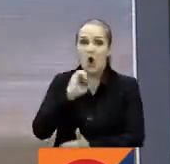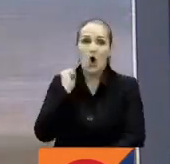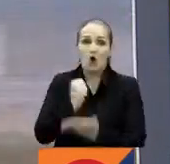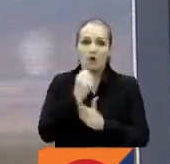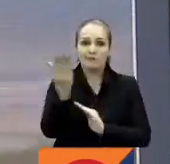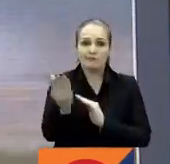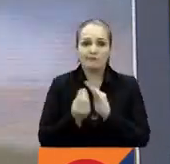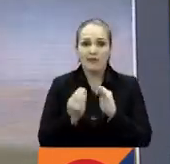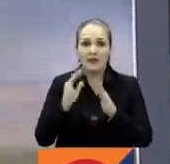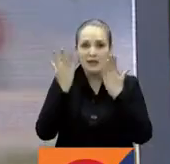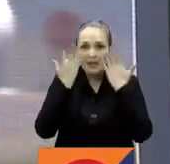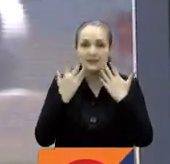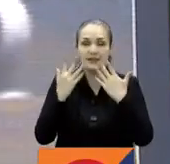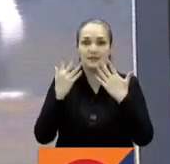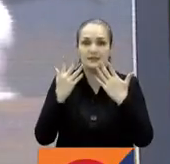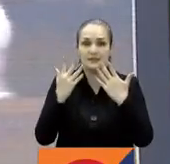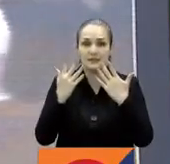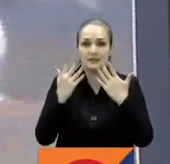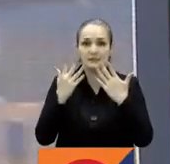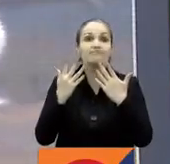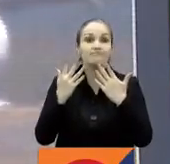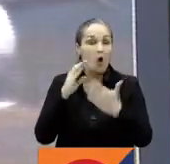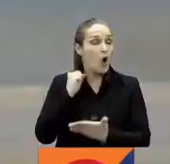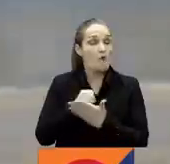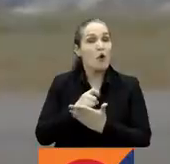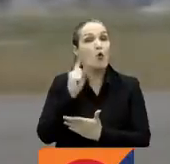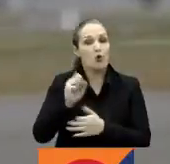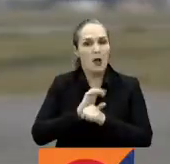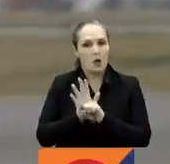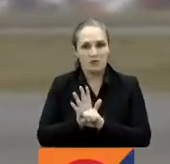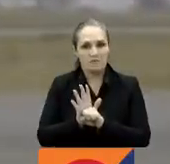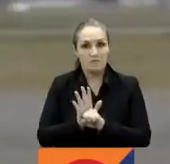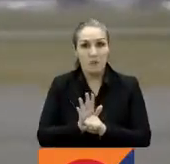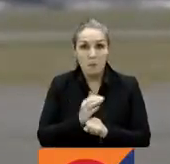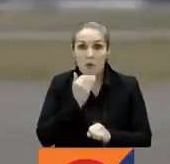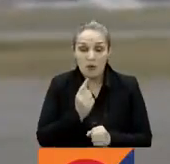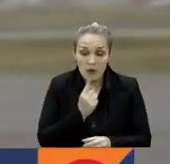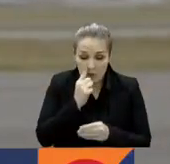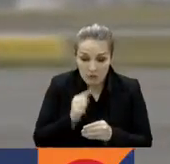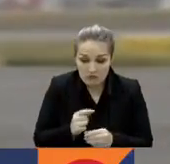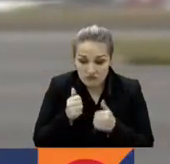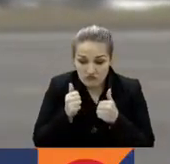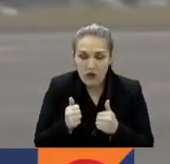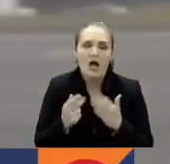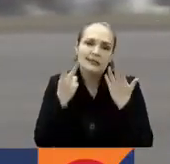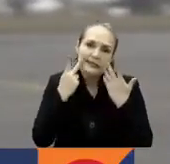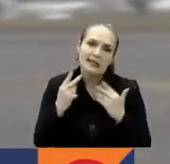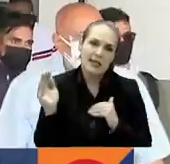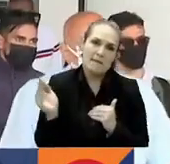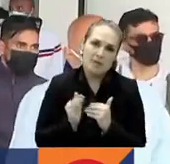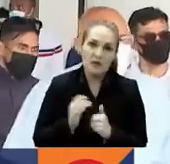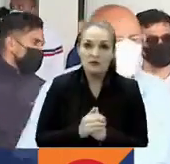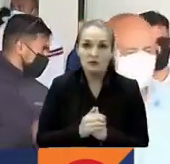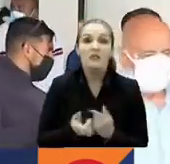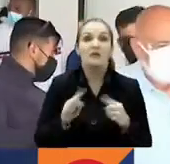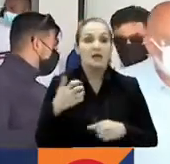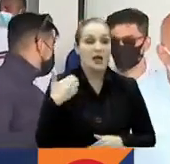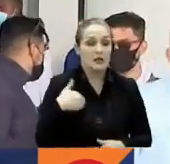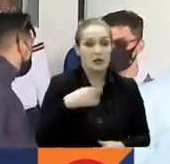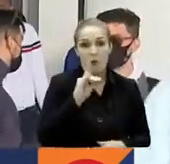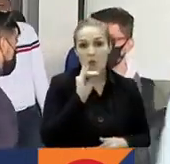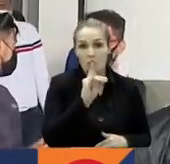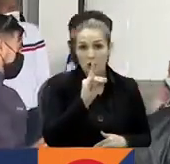se puede acortar a 7 si se realizan una prueba cuyo resultado sea negativo. La medida también aplica para pasajeros provenientes de Argentina, Bolivia